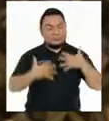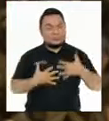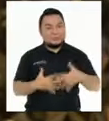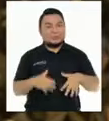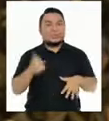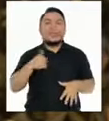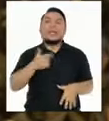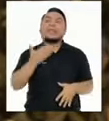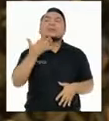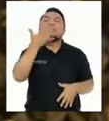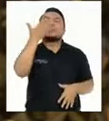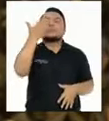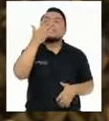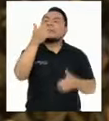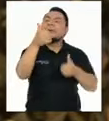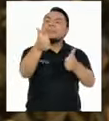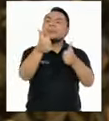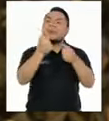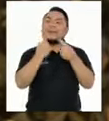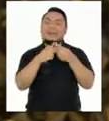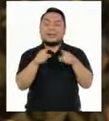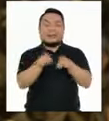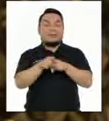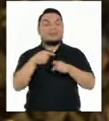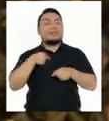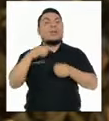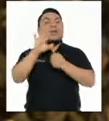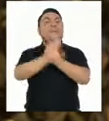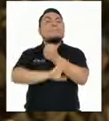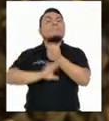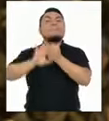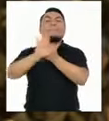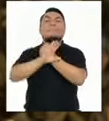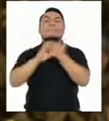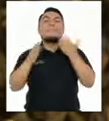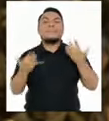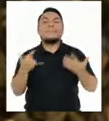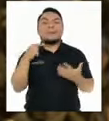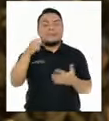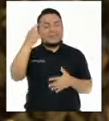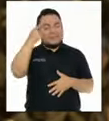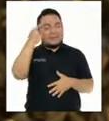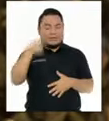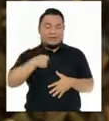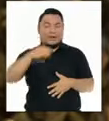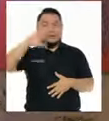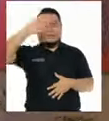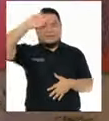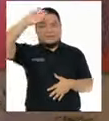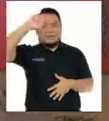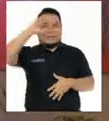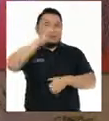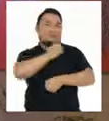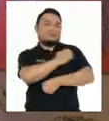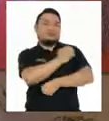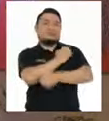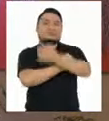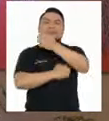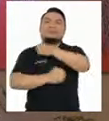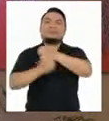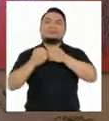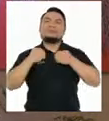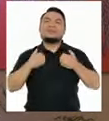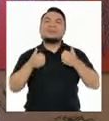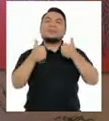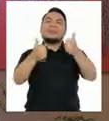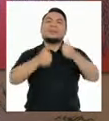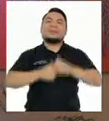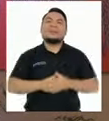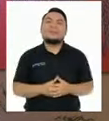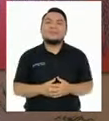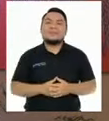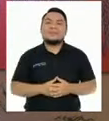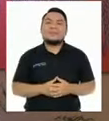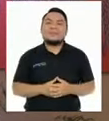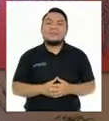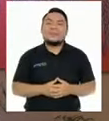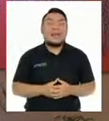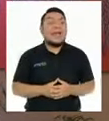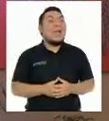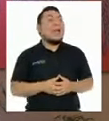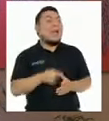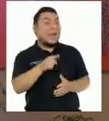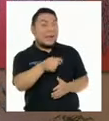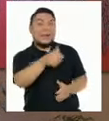súper bien, sino que así me protejo de las enfermedades. ¡Sí! ¡Muy bien,